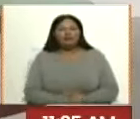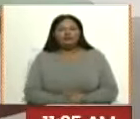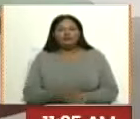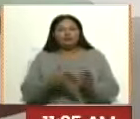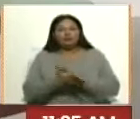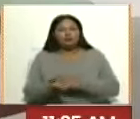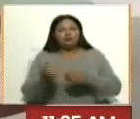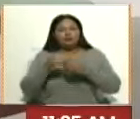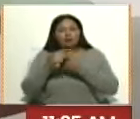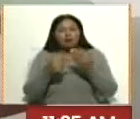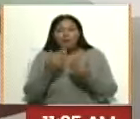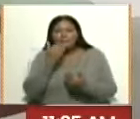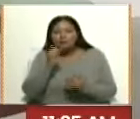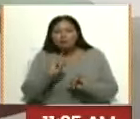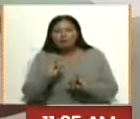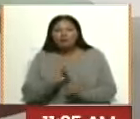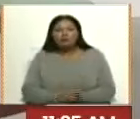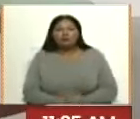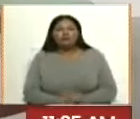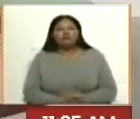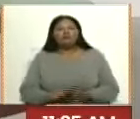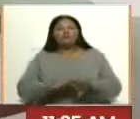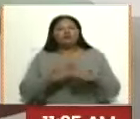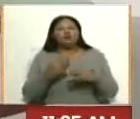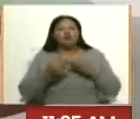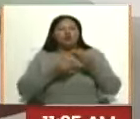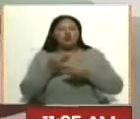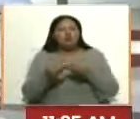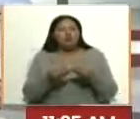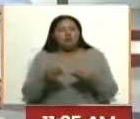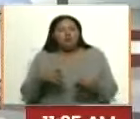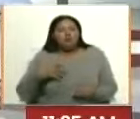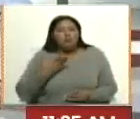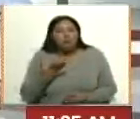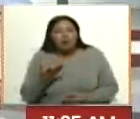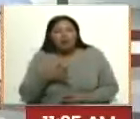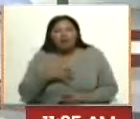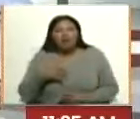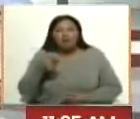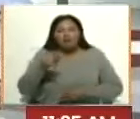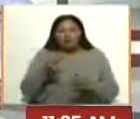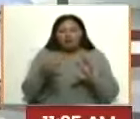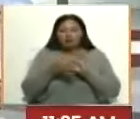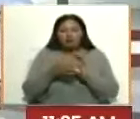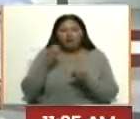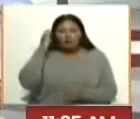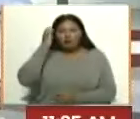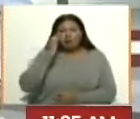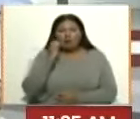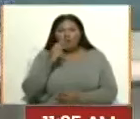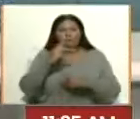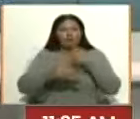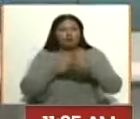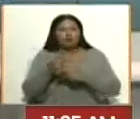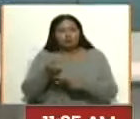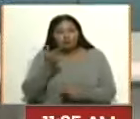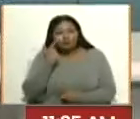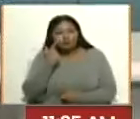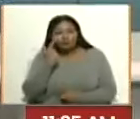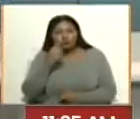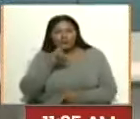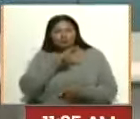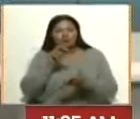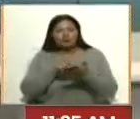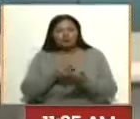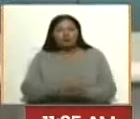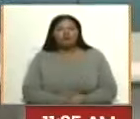ellos mismos han solicitado, ¿no? Porque cómo puede pretender la Unión Europea participar de un proceso de observación nacional en